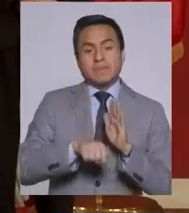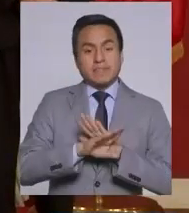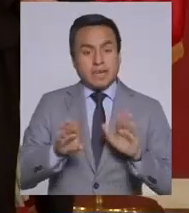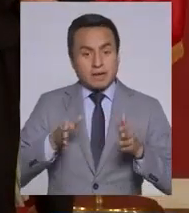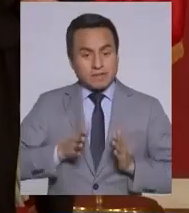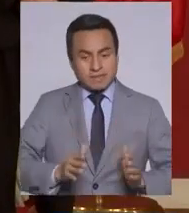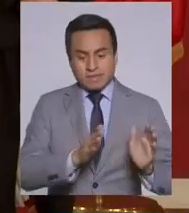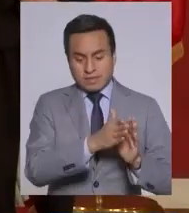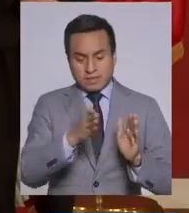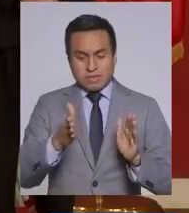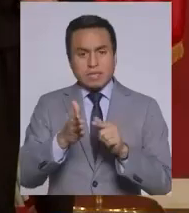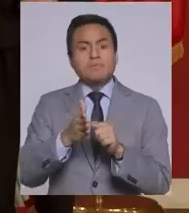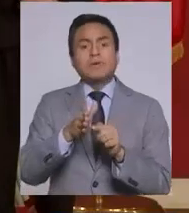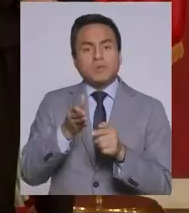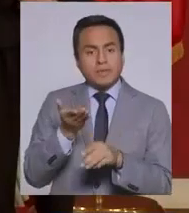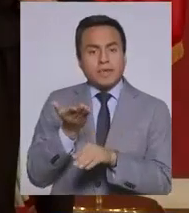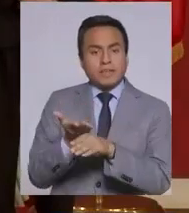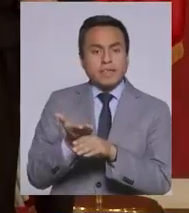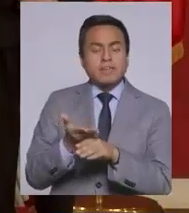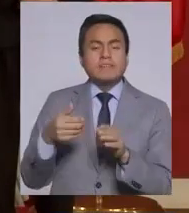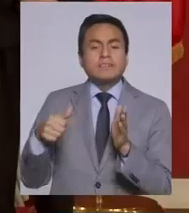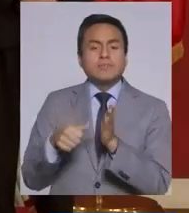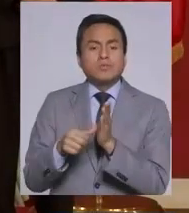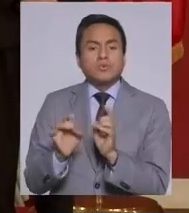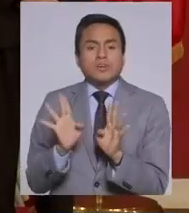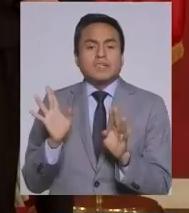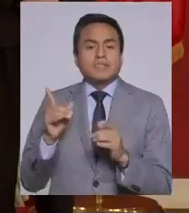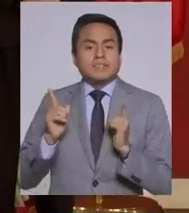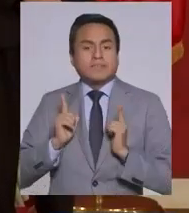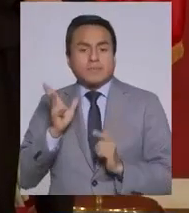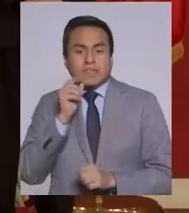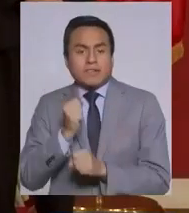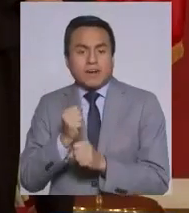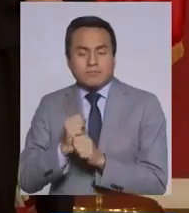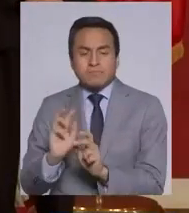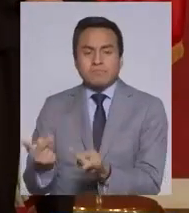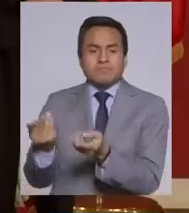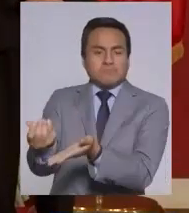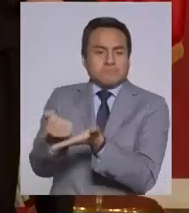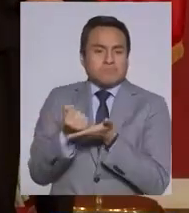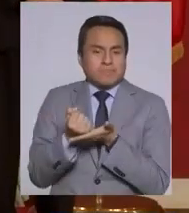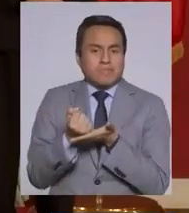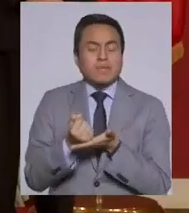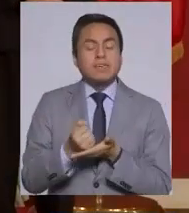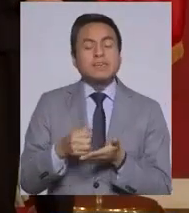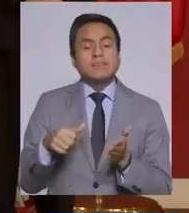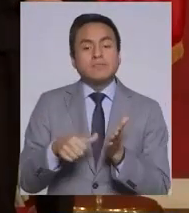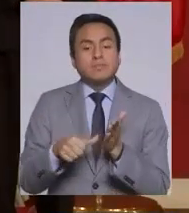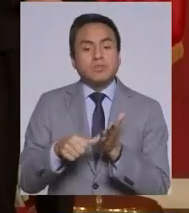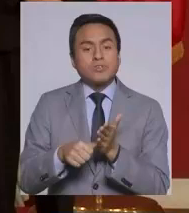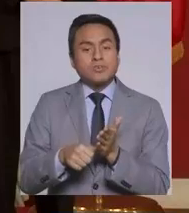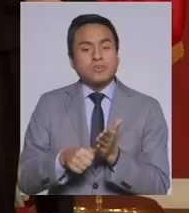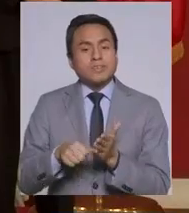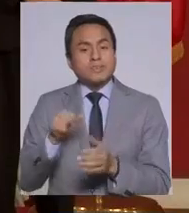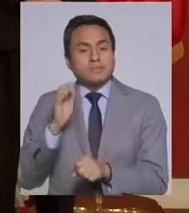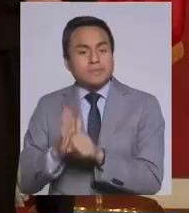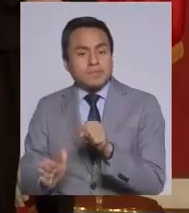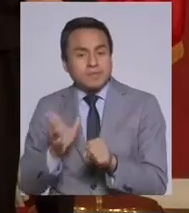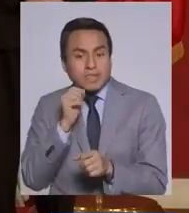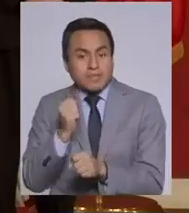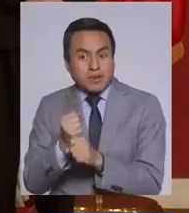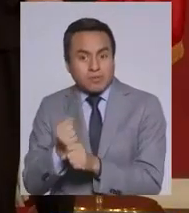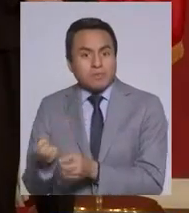puedan acceder a los beneficios del seguro de cesantía. Y en este caso, el seguro de cesantía que les corresponde,